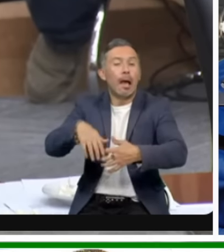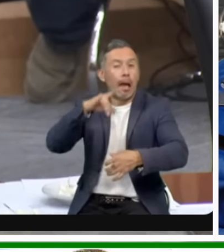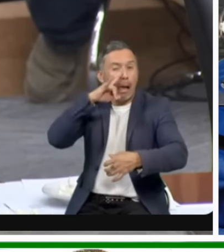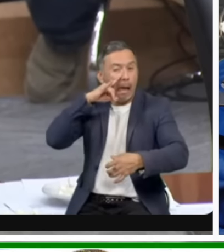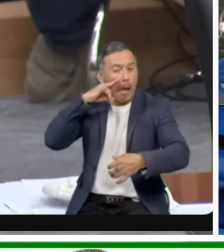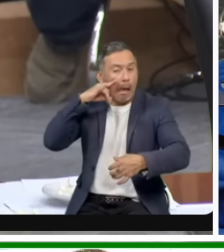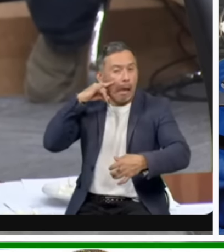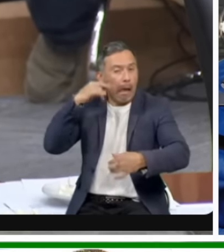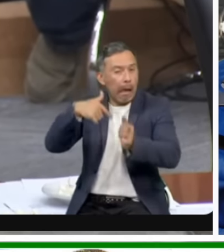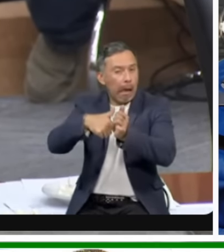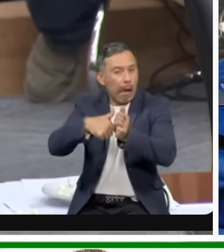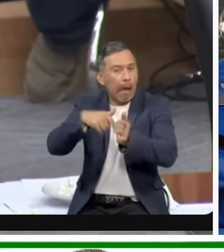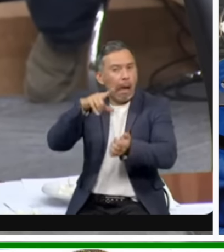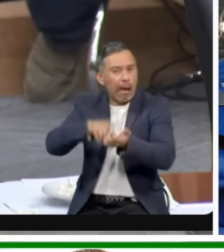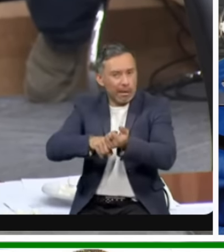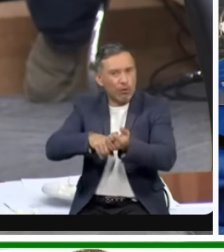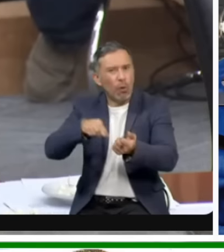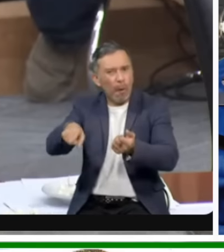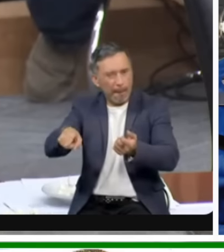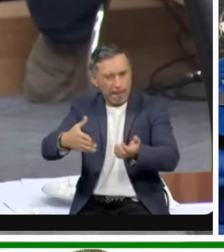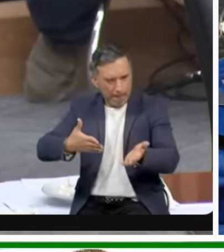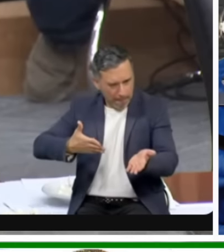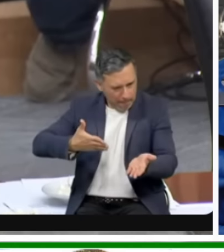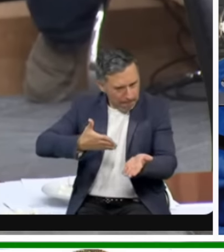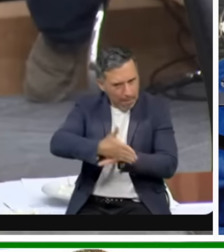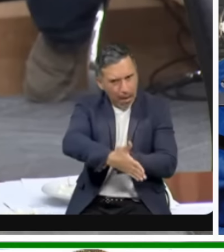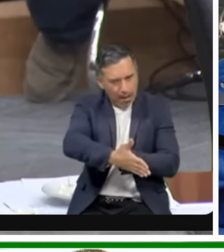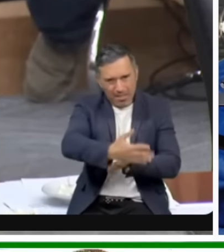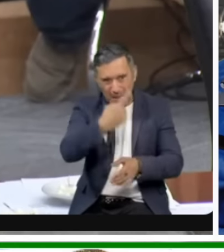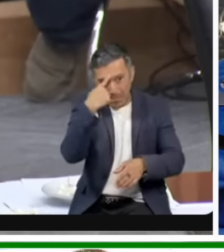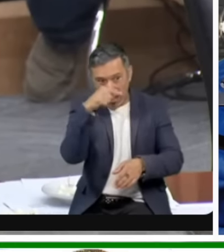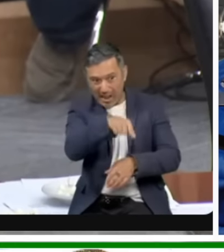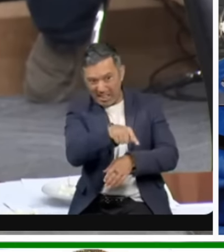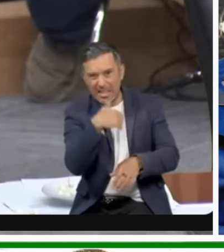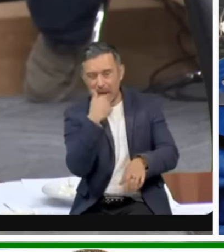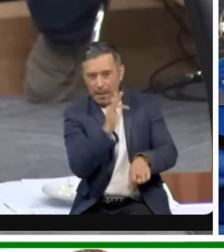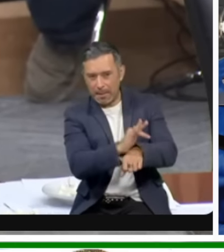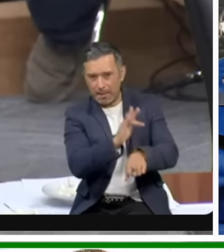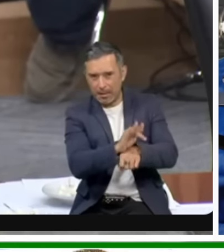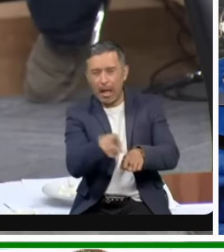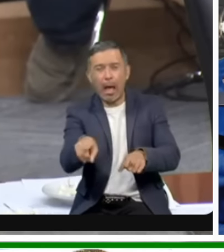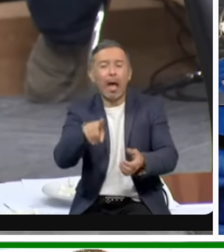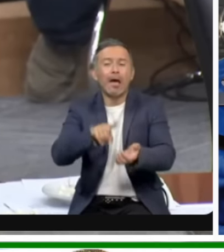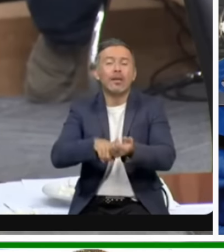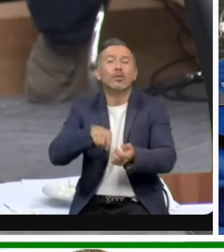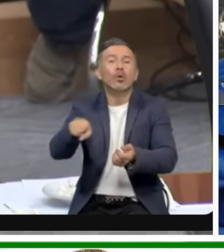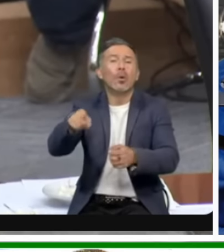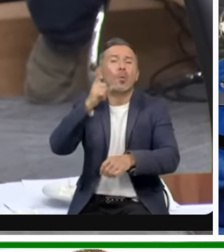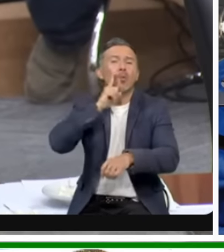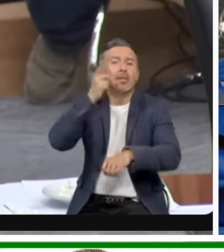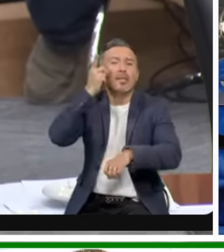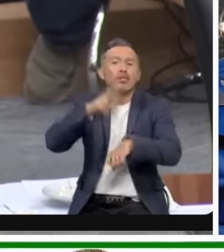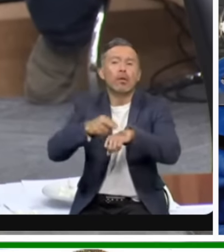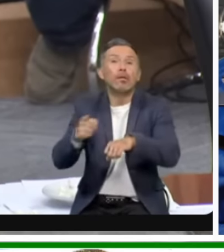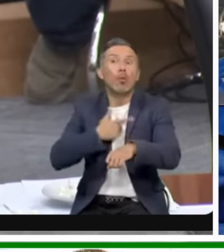metido o metió la mano para favorecer a alguien a partir de la posición política de su directora